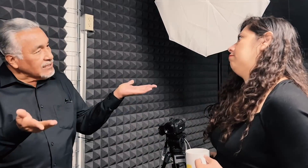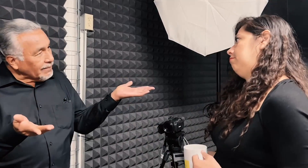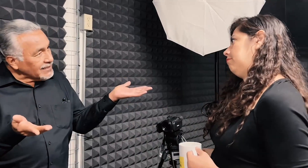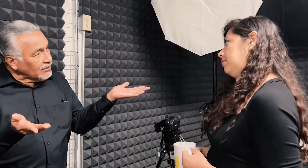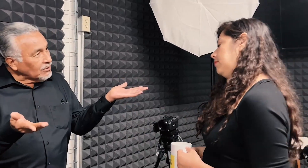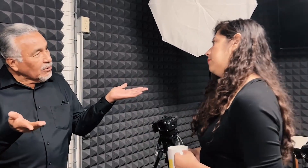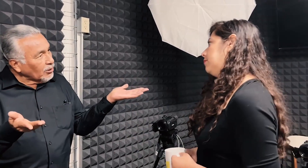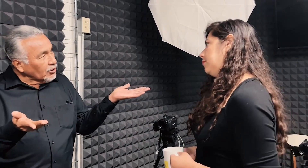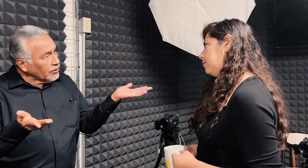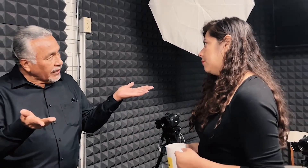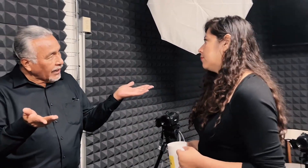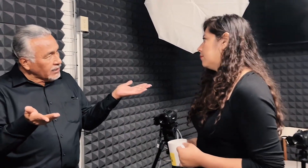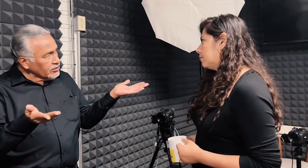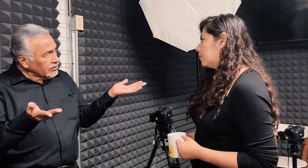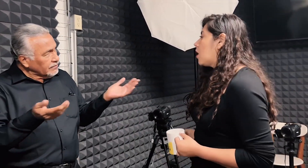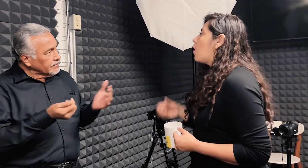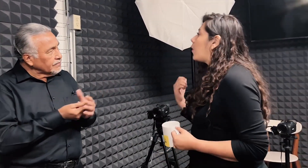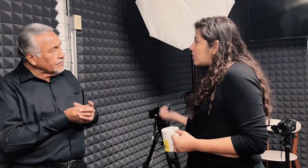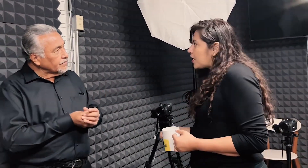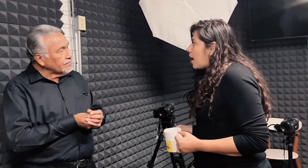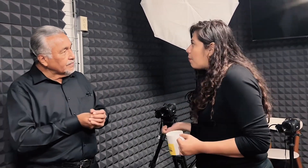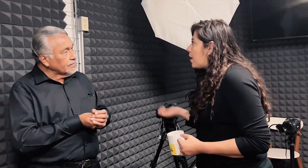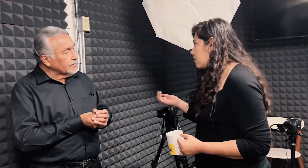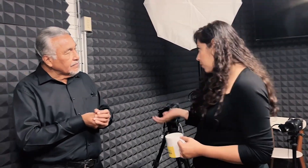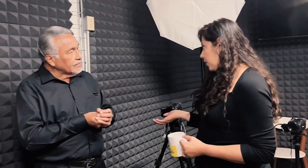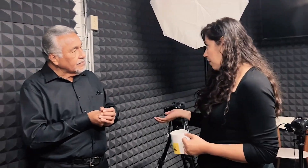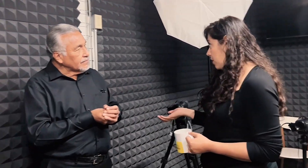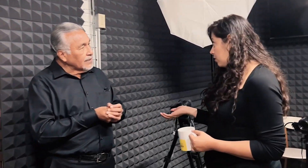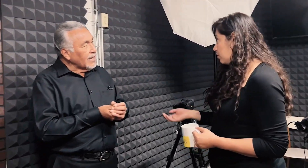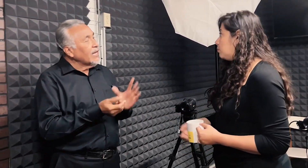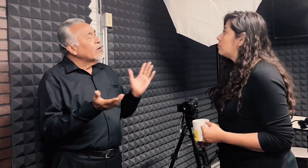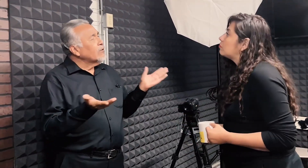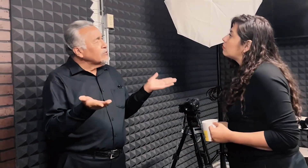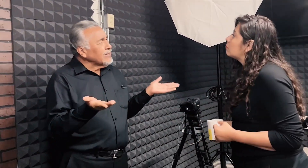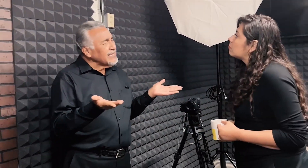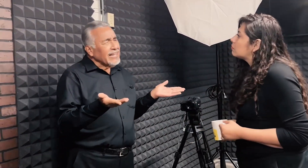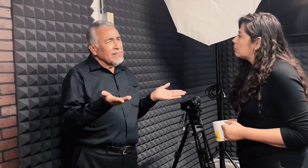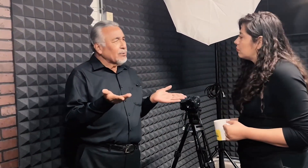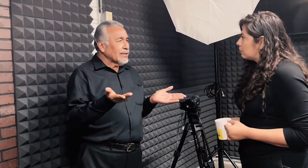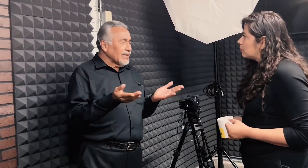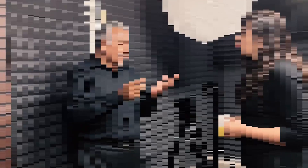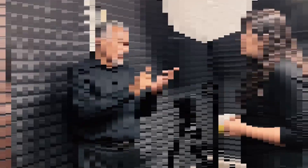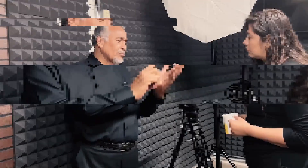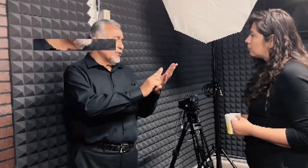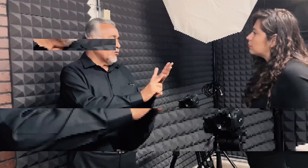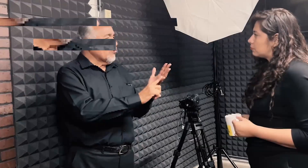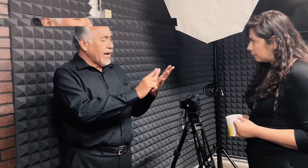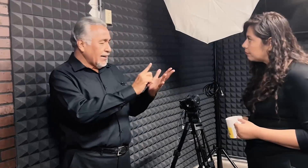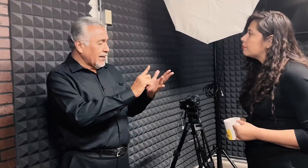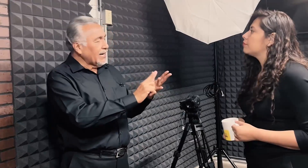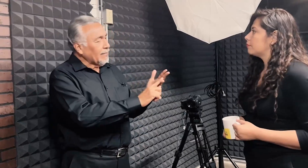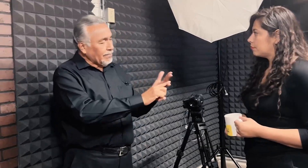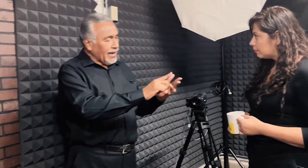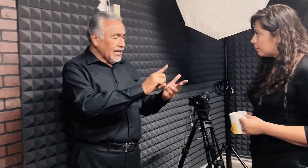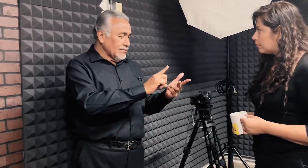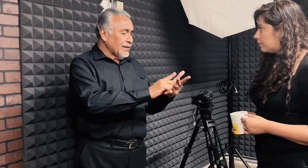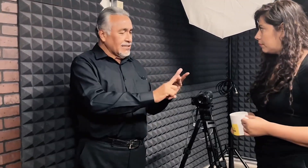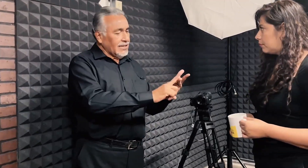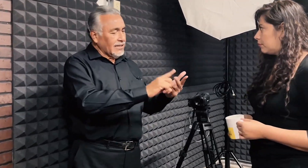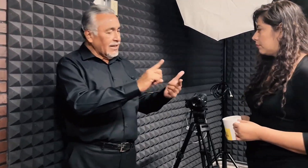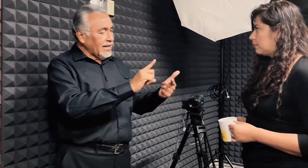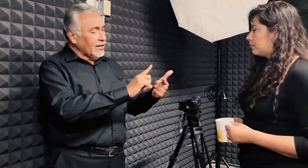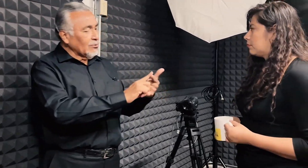ejemplo? ¿Qué está pasando en Nuevo León y en Jalisco? O en Chiapas o en Tabasco. ¿O en ciudades tan importantes como Tijuana, La